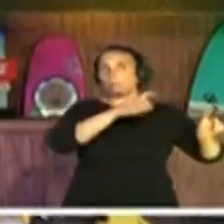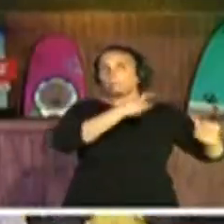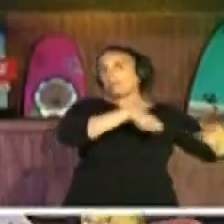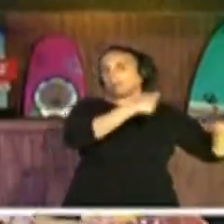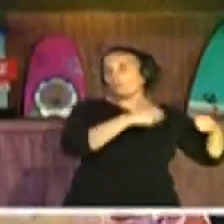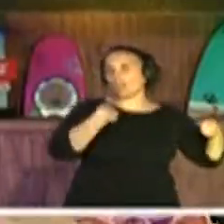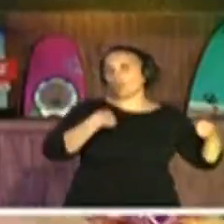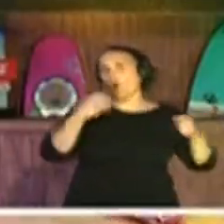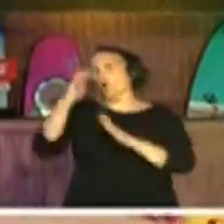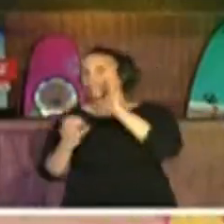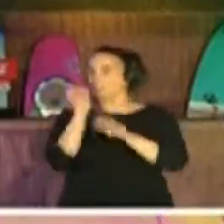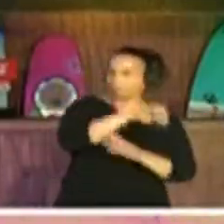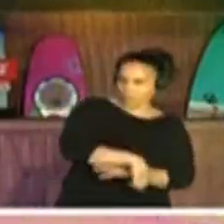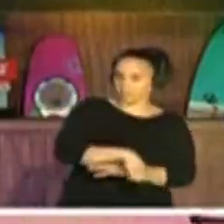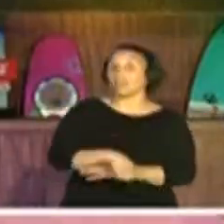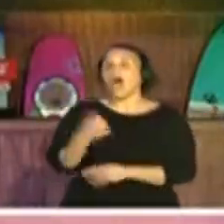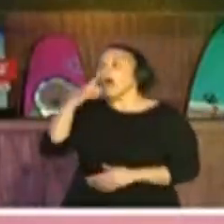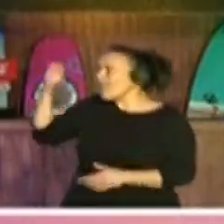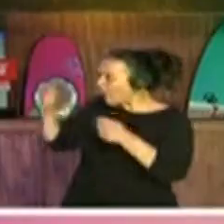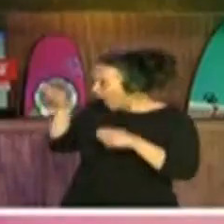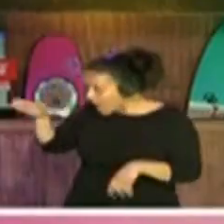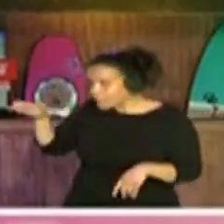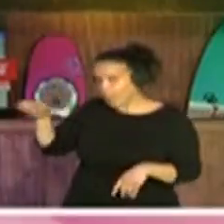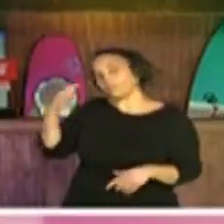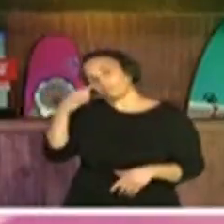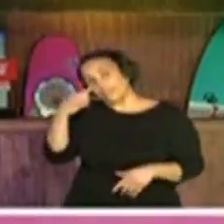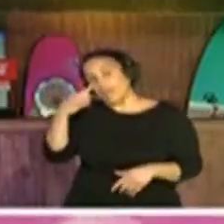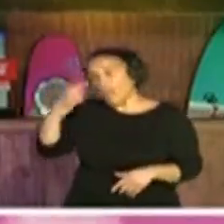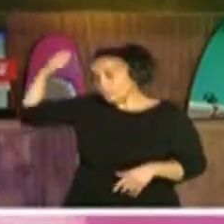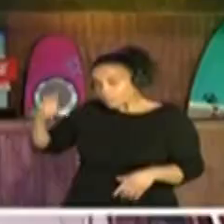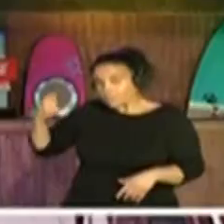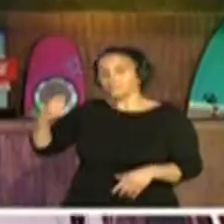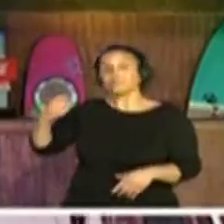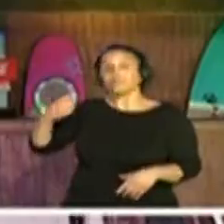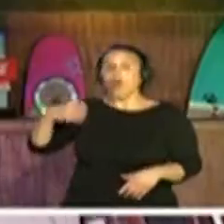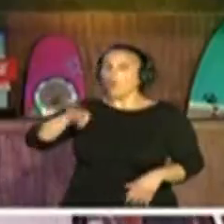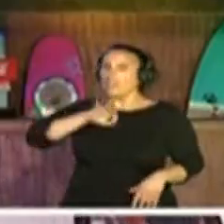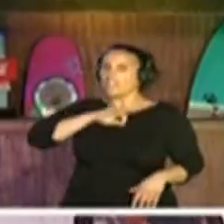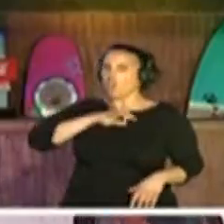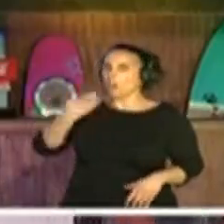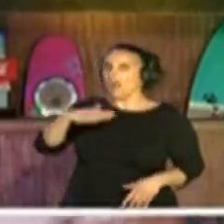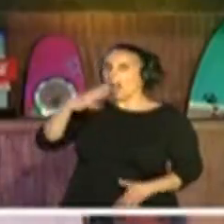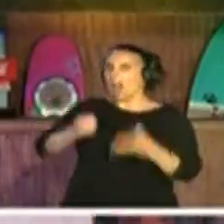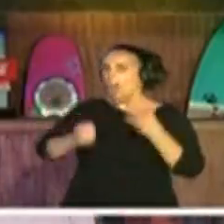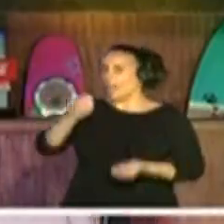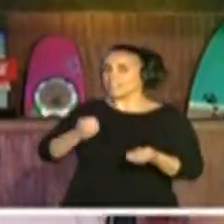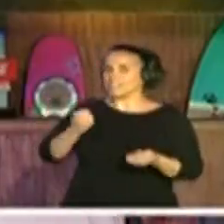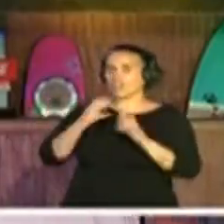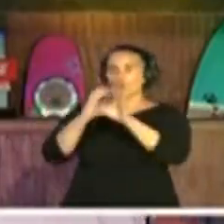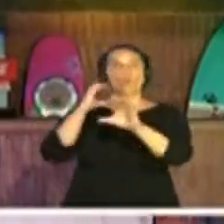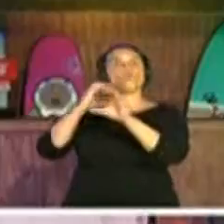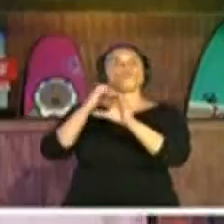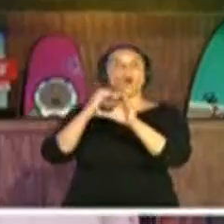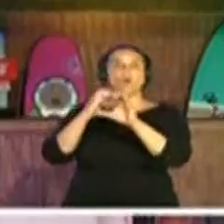¿qué cuerda dije? Esa y esa. Pues mire, la ha tocado una señora con mala leche y un guagüero de tiza.